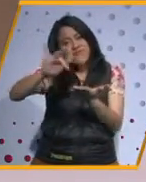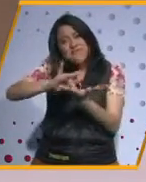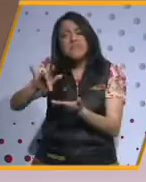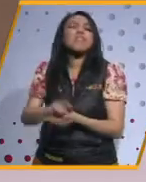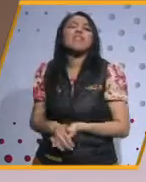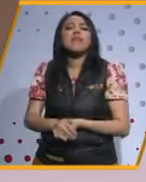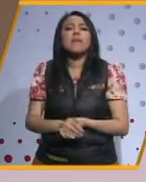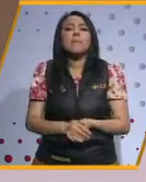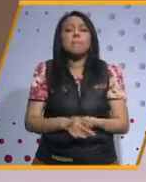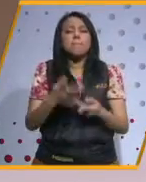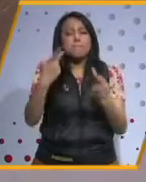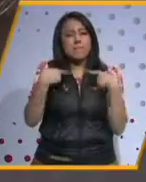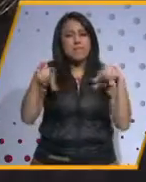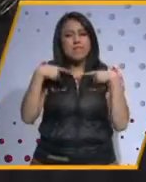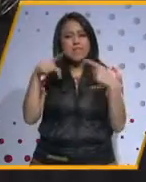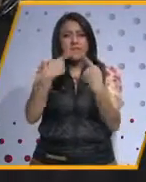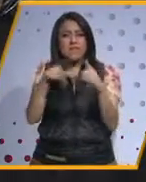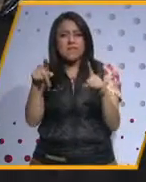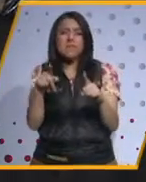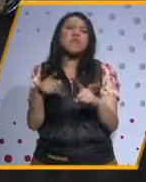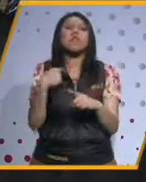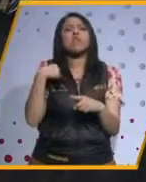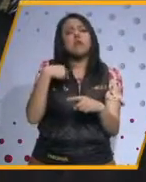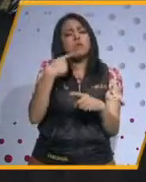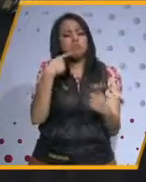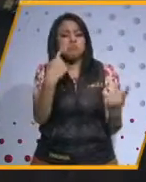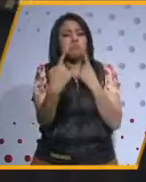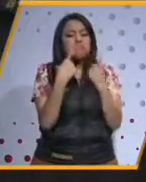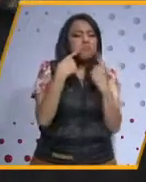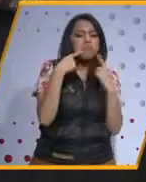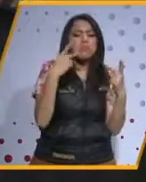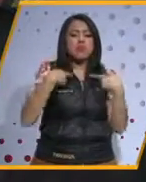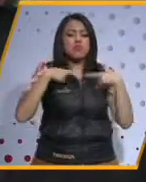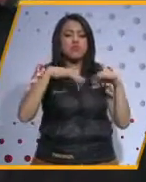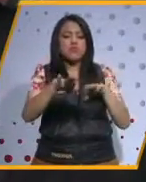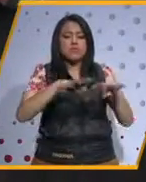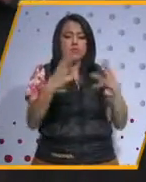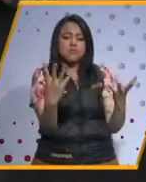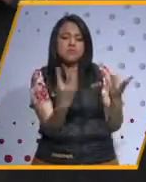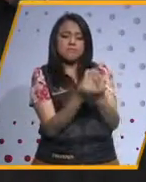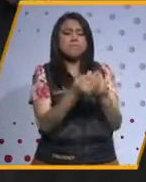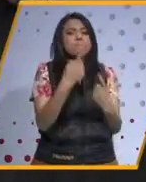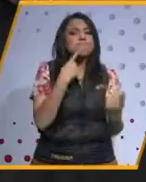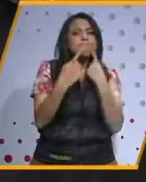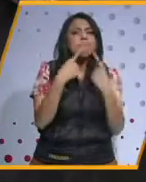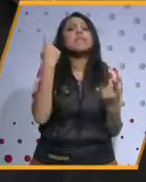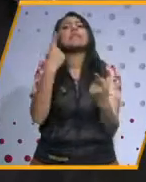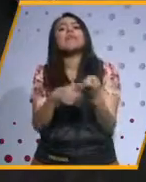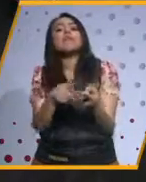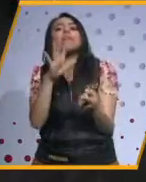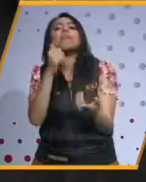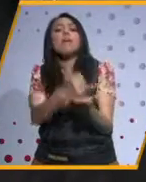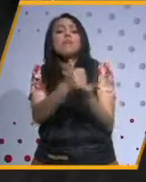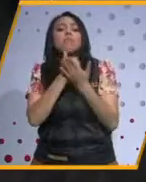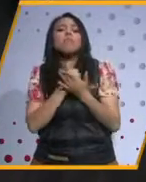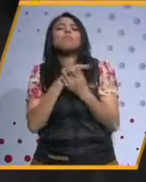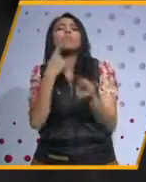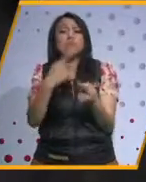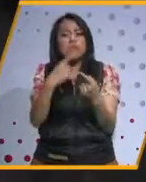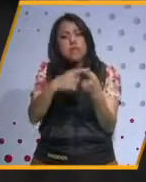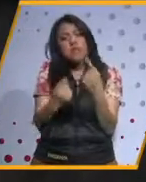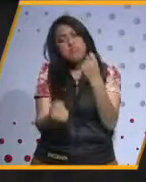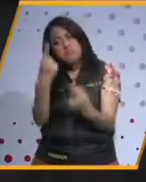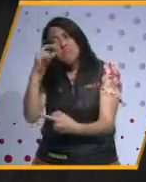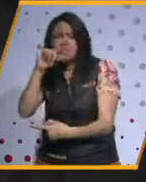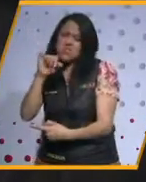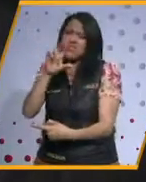ejemplo, Mantoneta, pero hablan con sus colaboradores, muchos de los funcionarios del gobierno es, ¿quién jala? Y te dicen yo, y otros te dicen no,